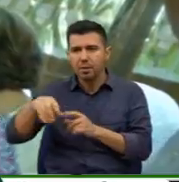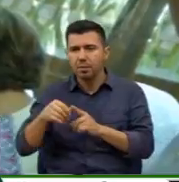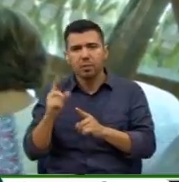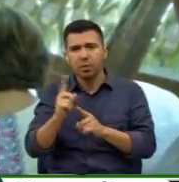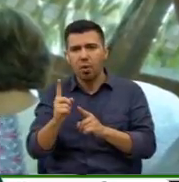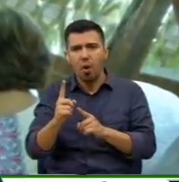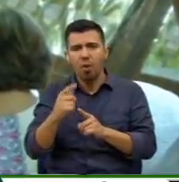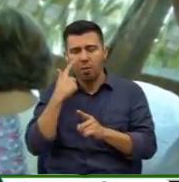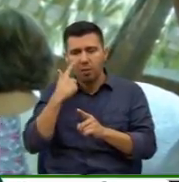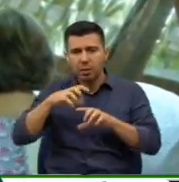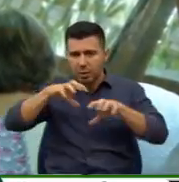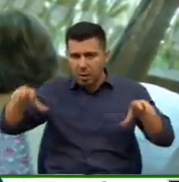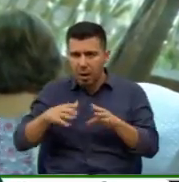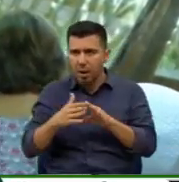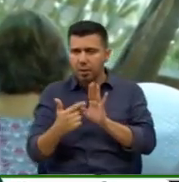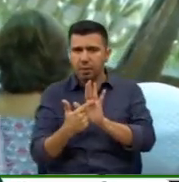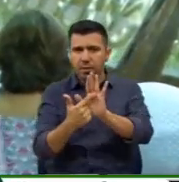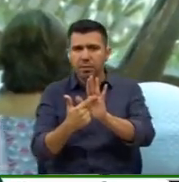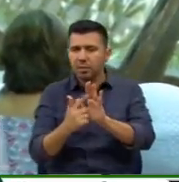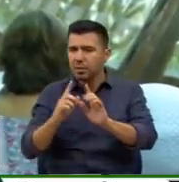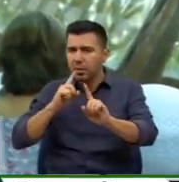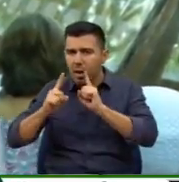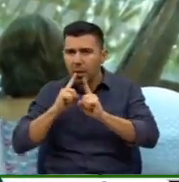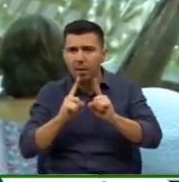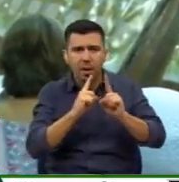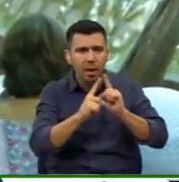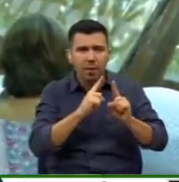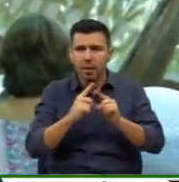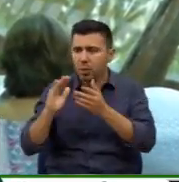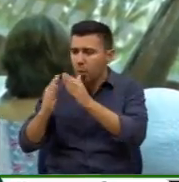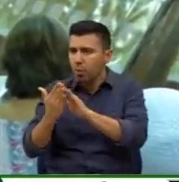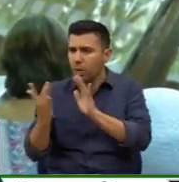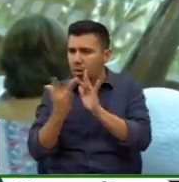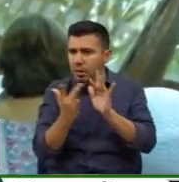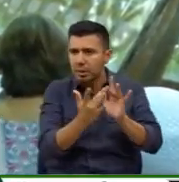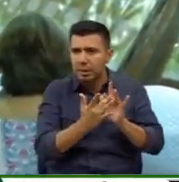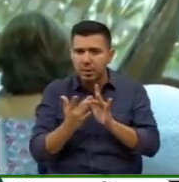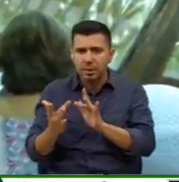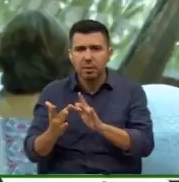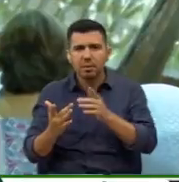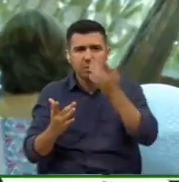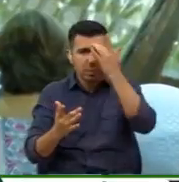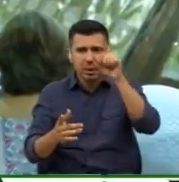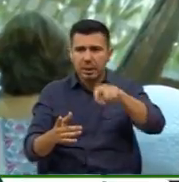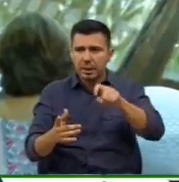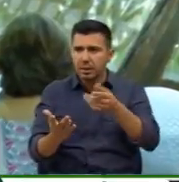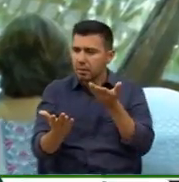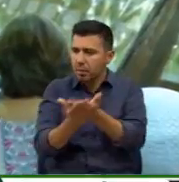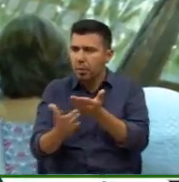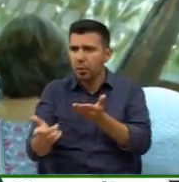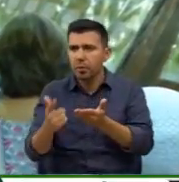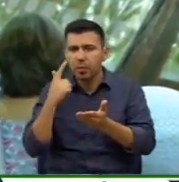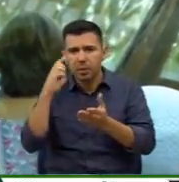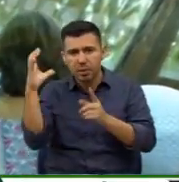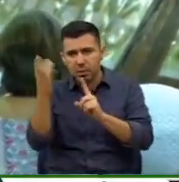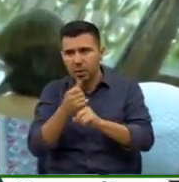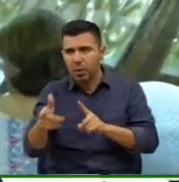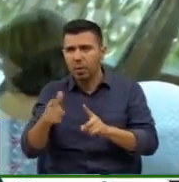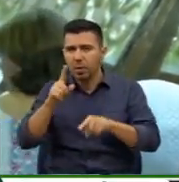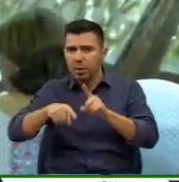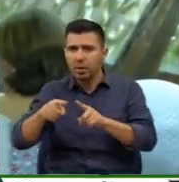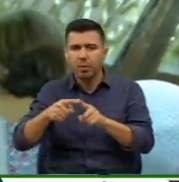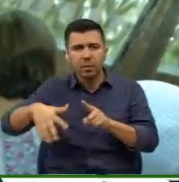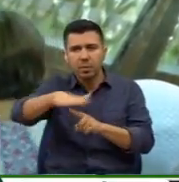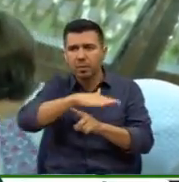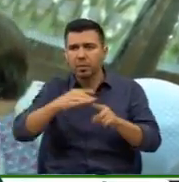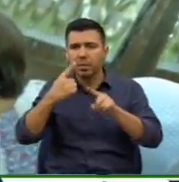En ese sentido esperamos escuchar a las comunidades para entre todos sacar unas propuestas que sean tenidas en cuenta en los diferentes